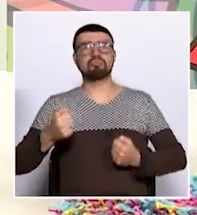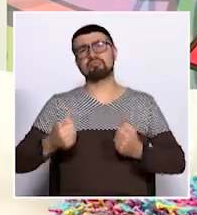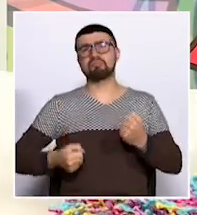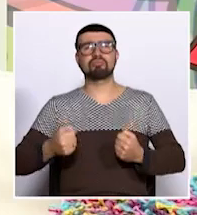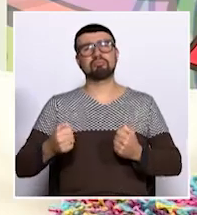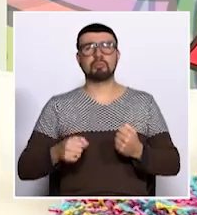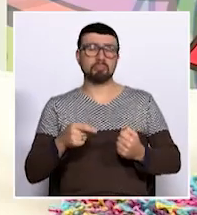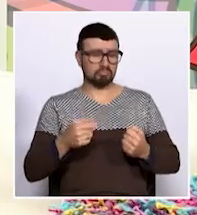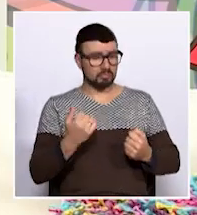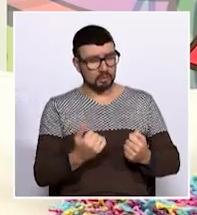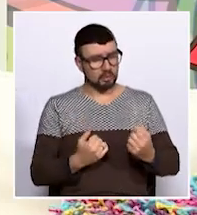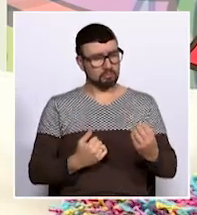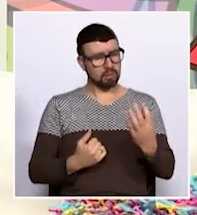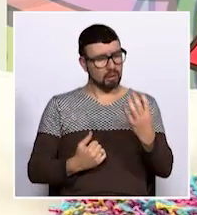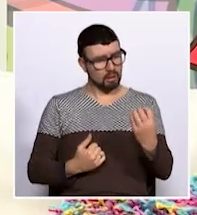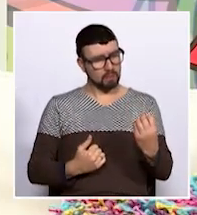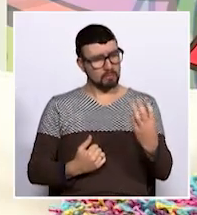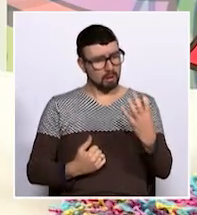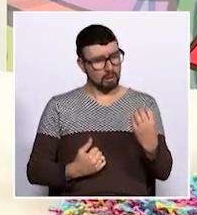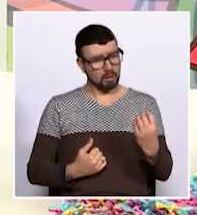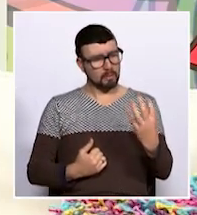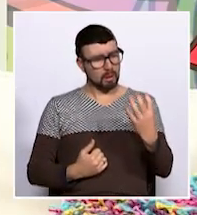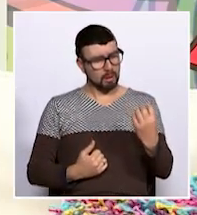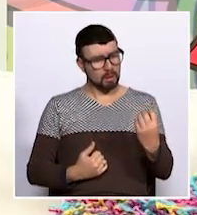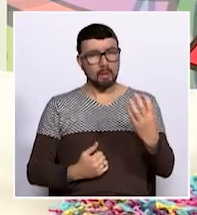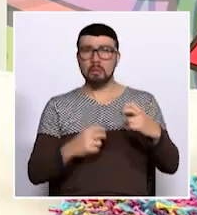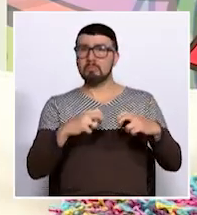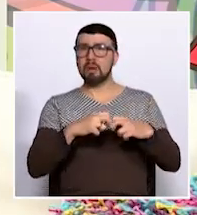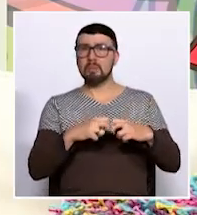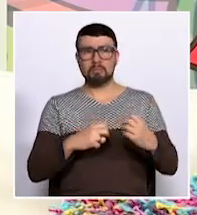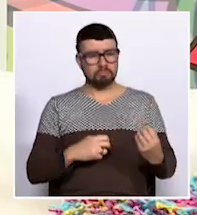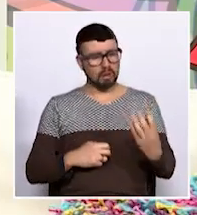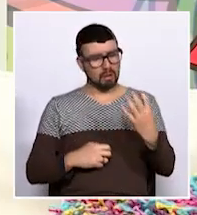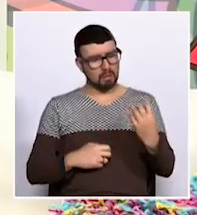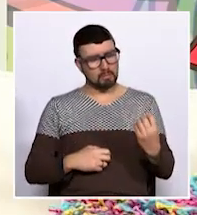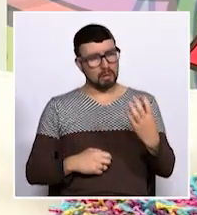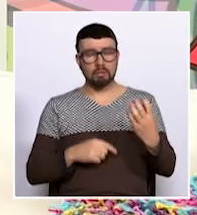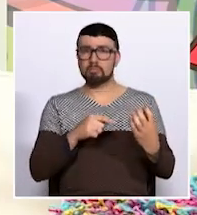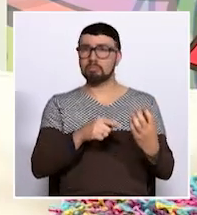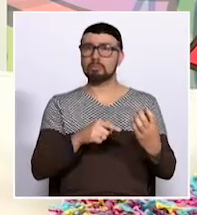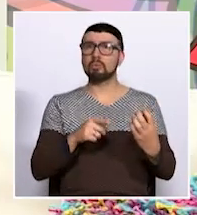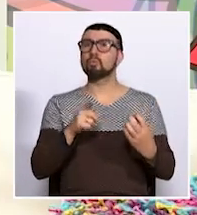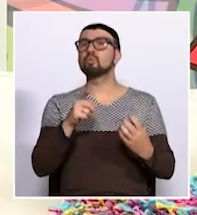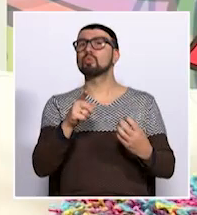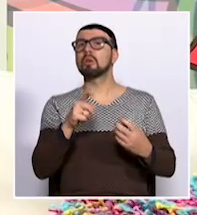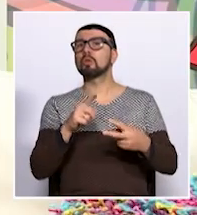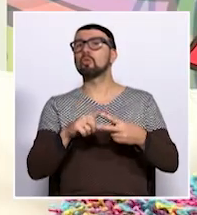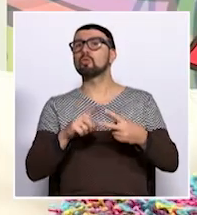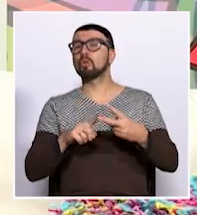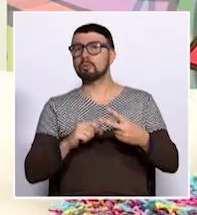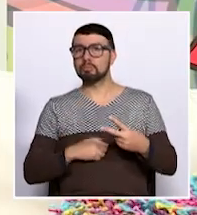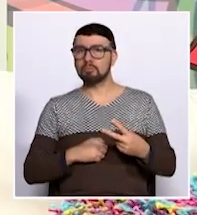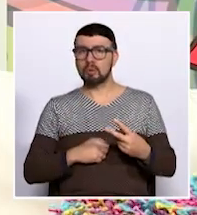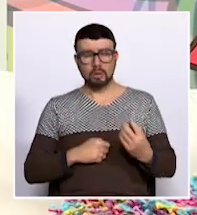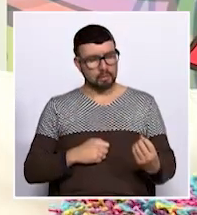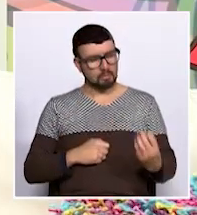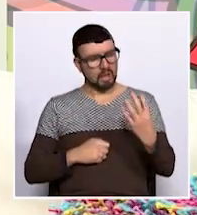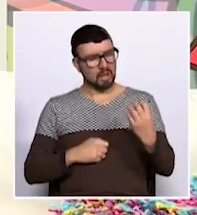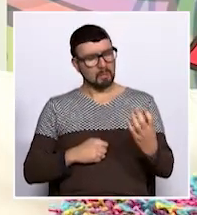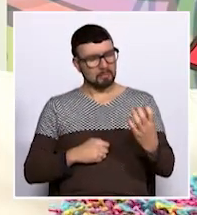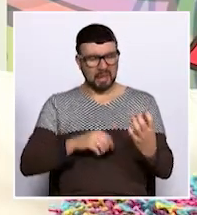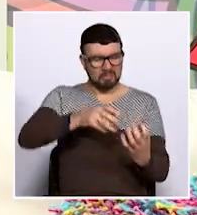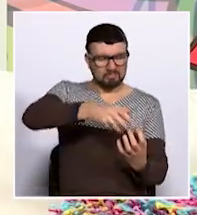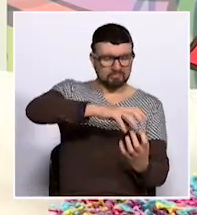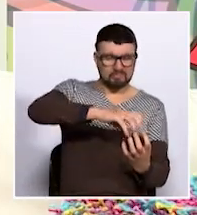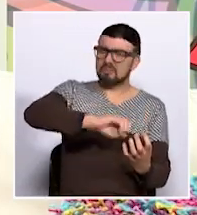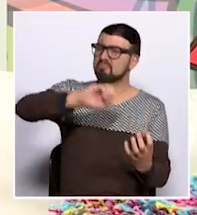batería, yo tengo dos opciones: o quito la bombillita de la batería y me deja de alumbrar,